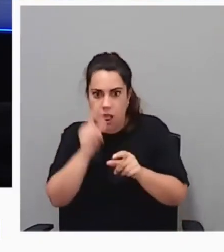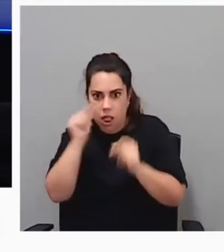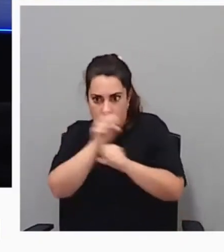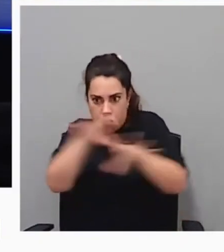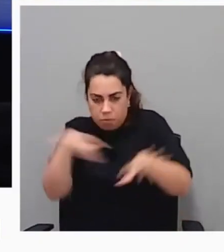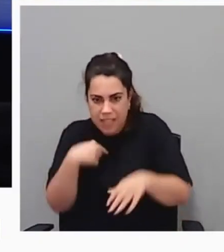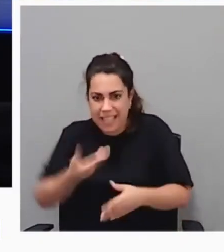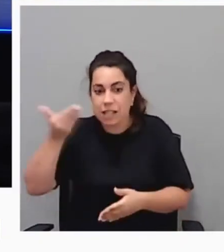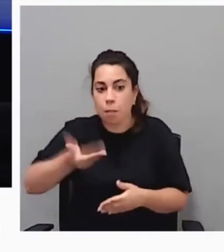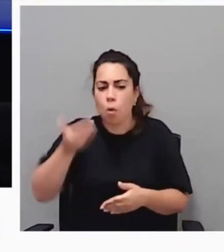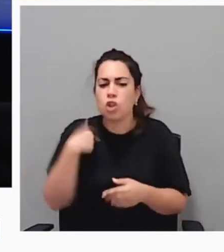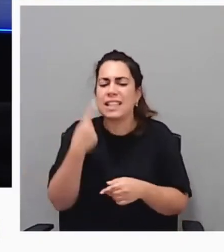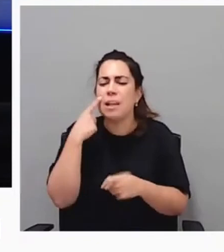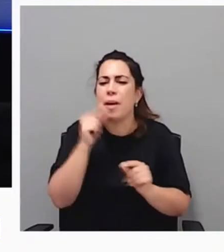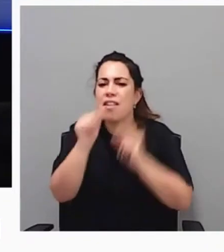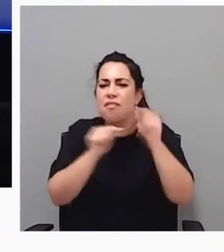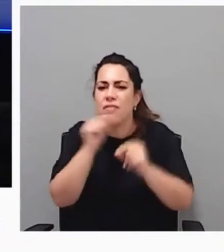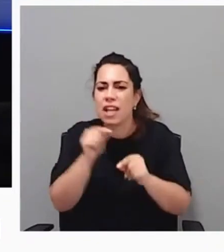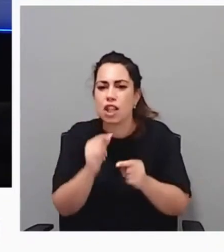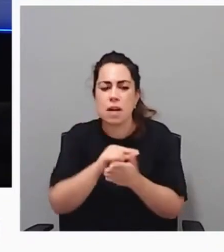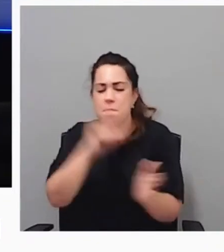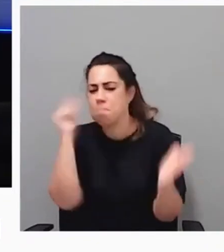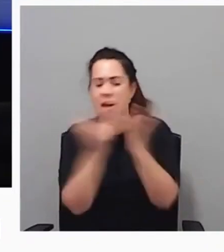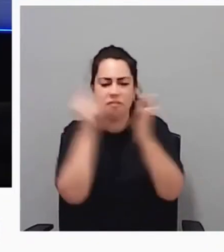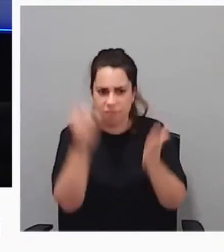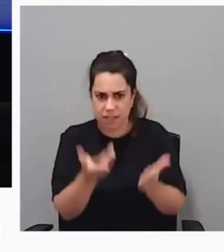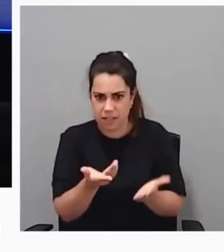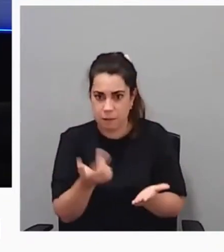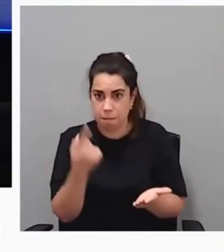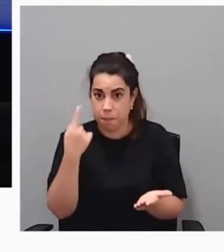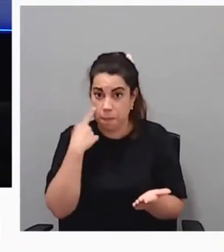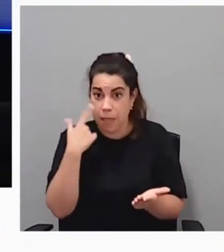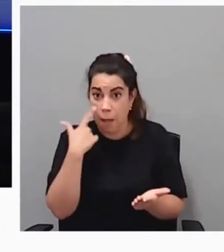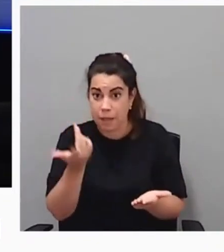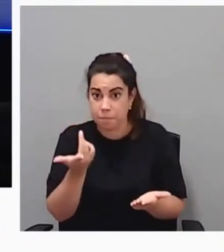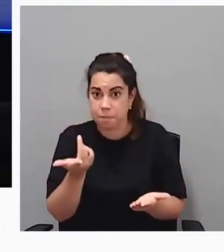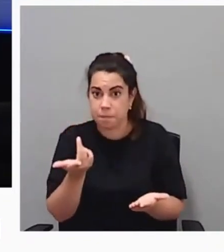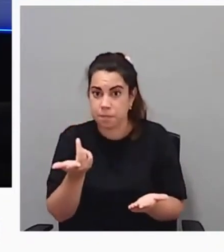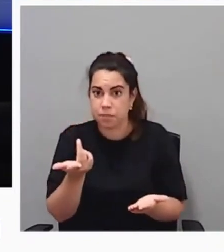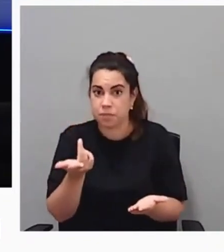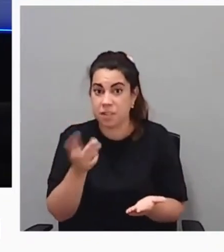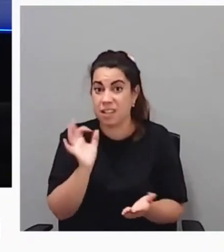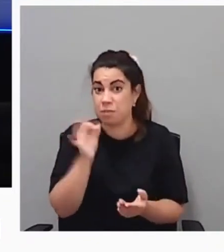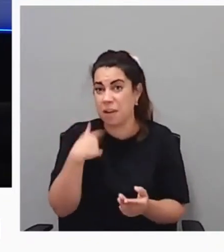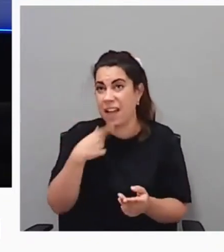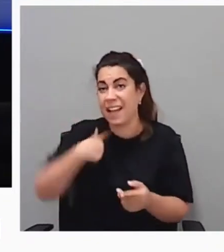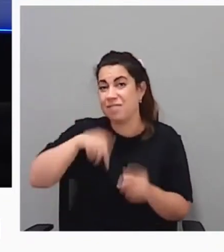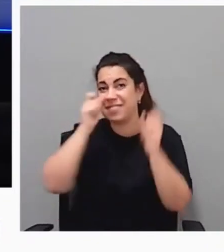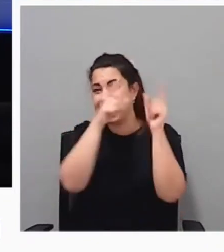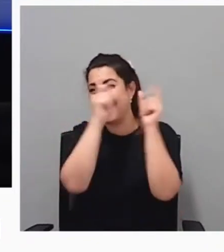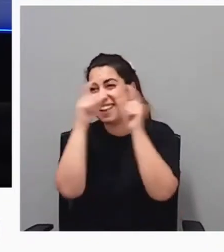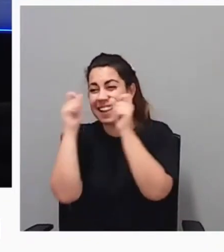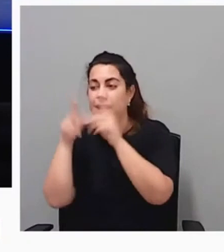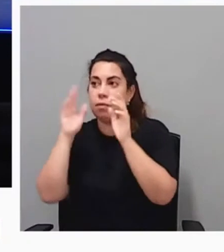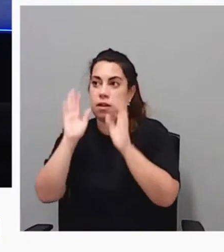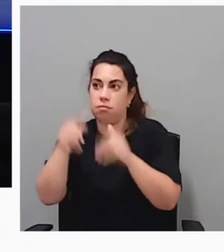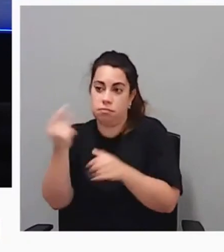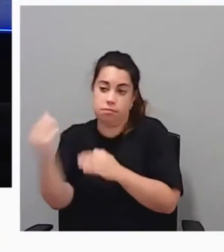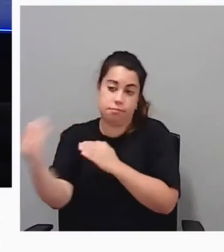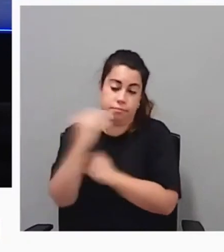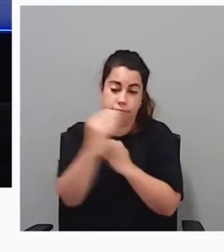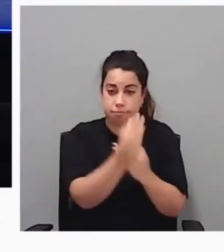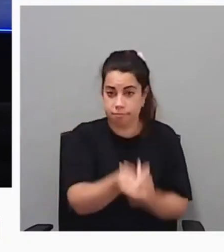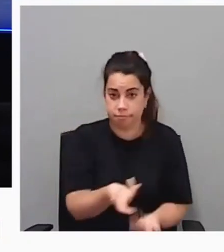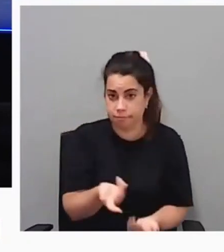la innovación es una cosa curiosa. Todo el mundo sabe que necesitamos las cosas, pero nadie pone el dinero porque no se ven claros cómo llega